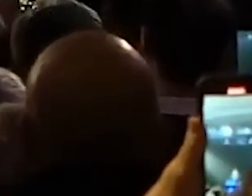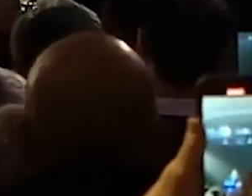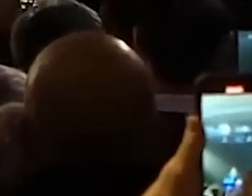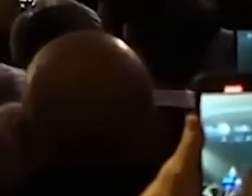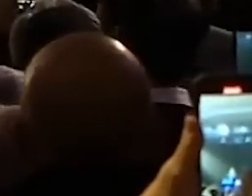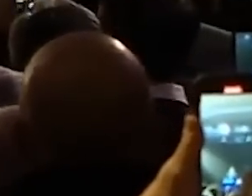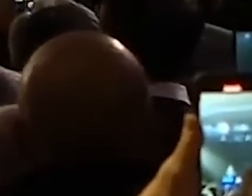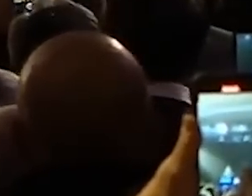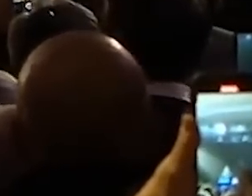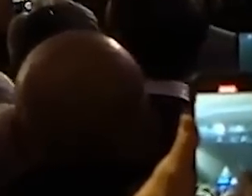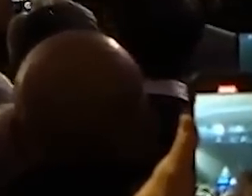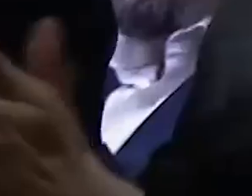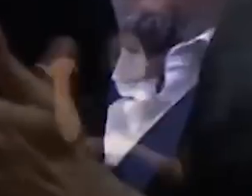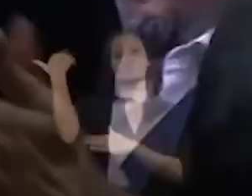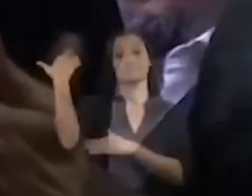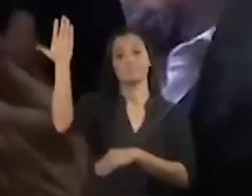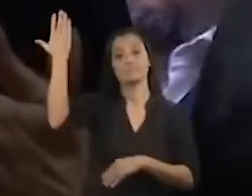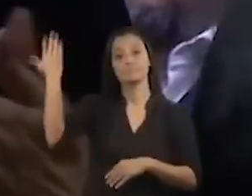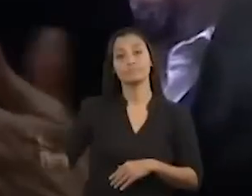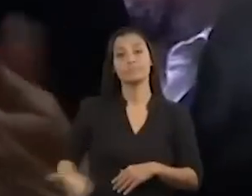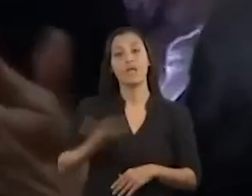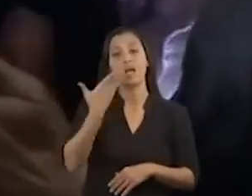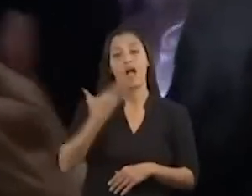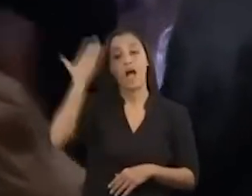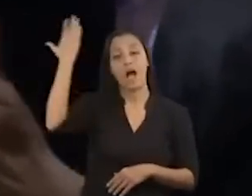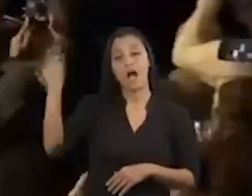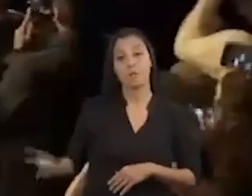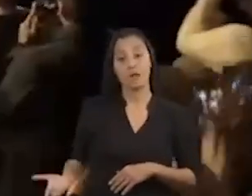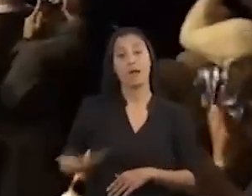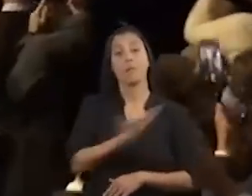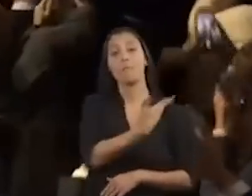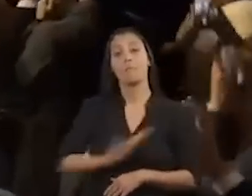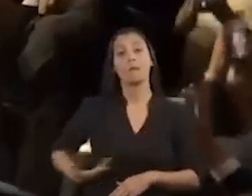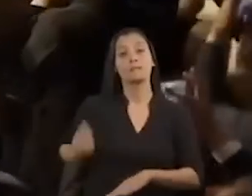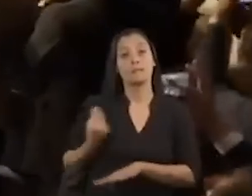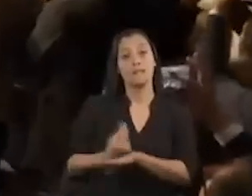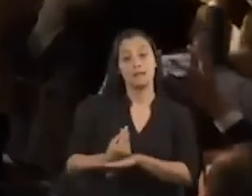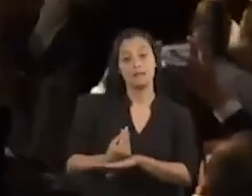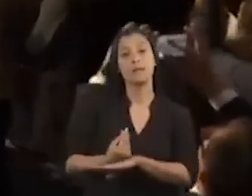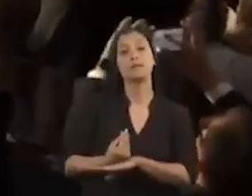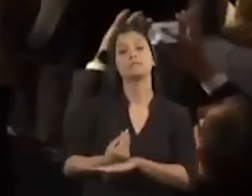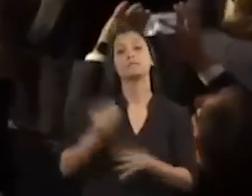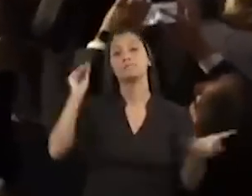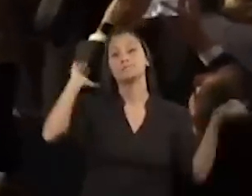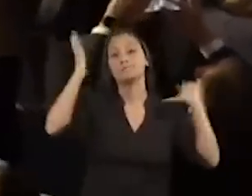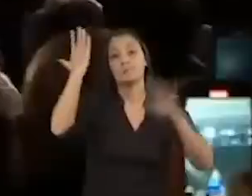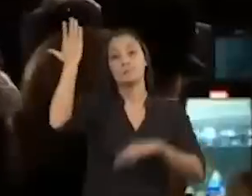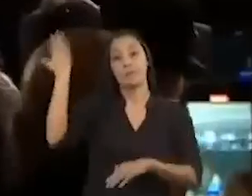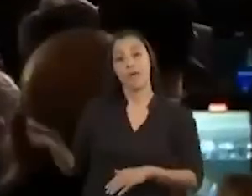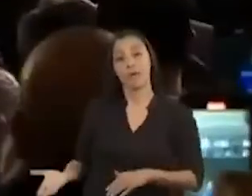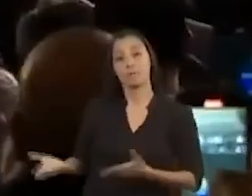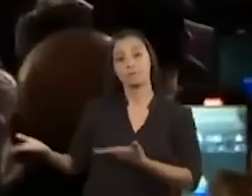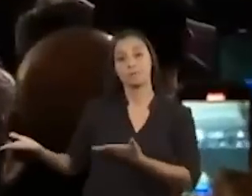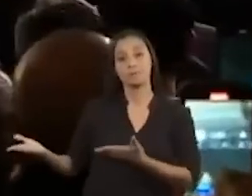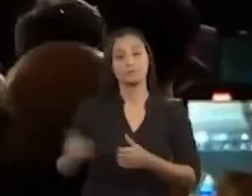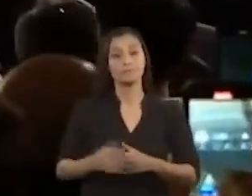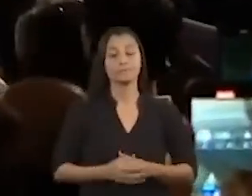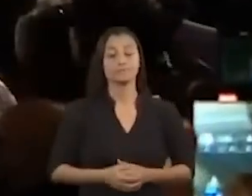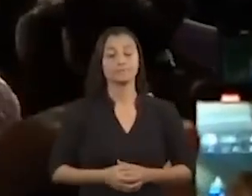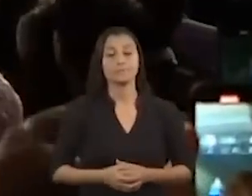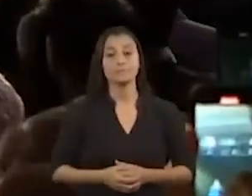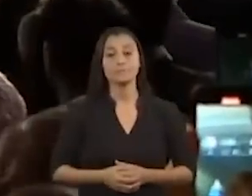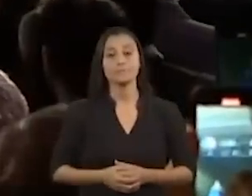Escucharemos a continuación las palabras del señor presidente de la Nación, doctor Javier Milei.